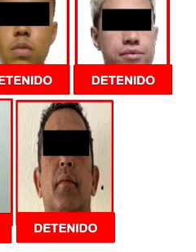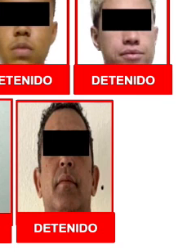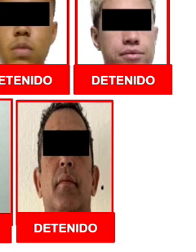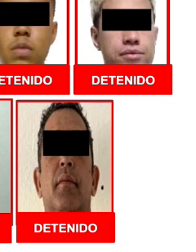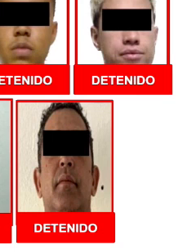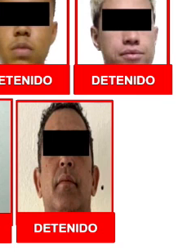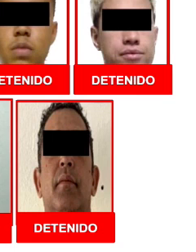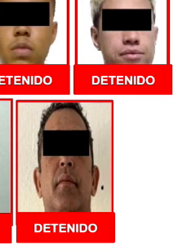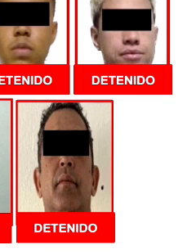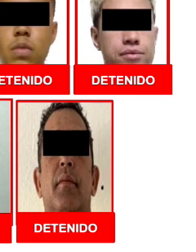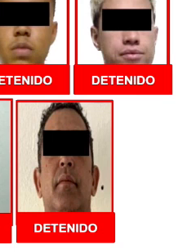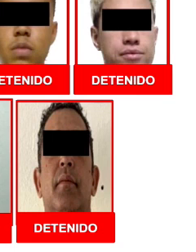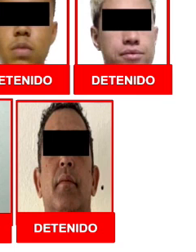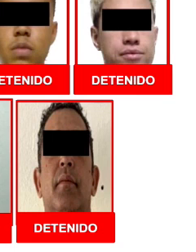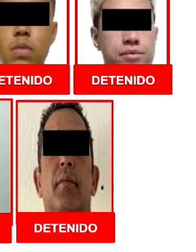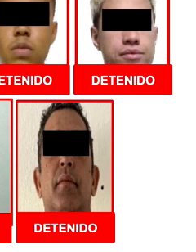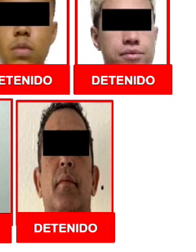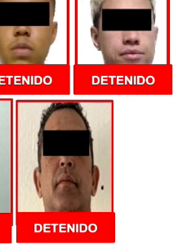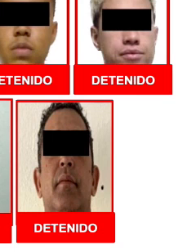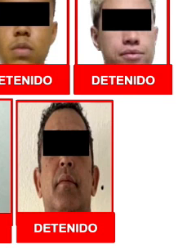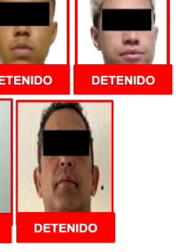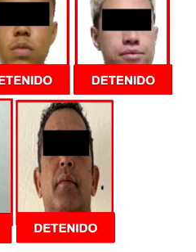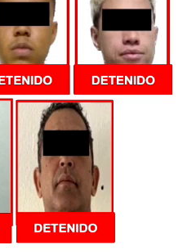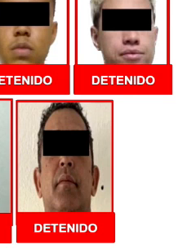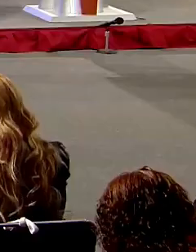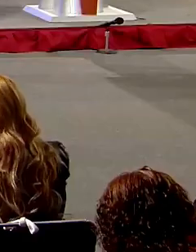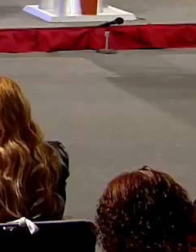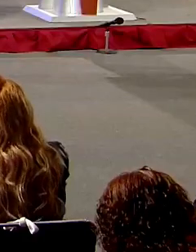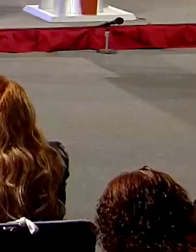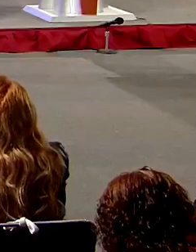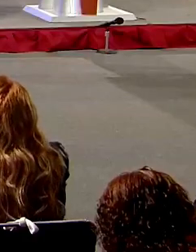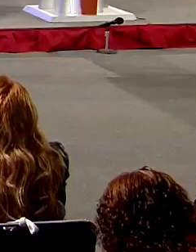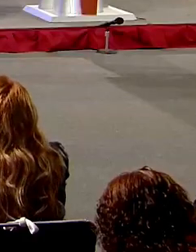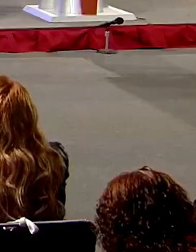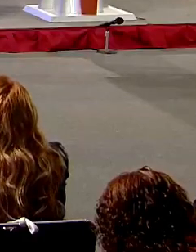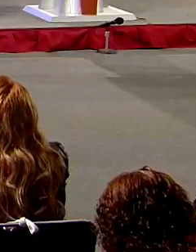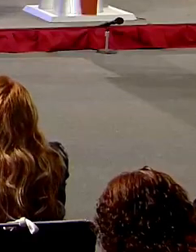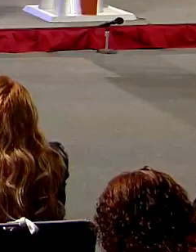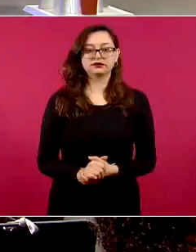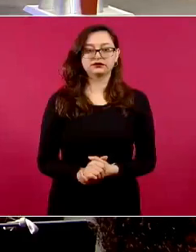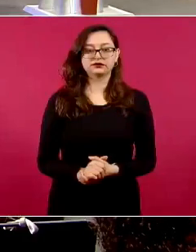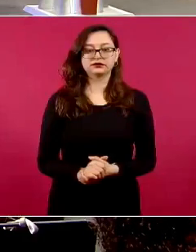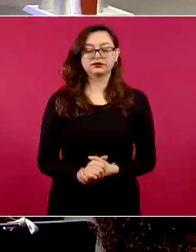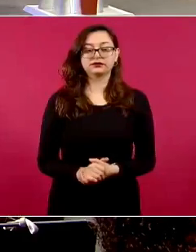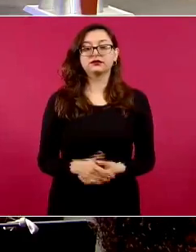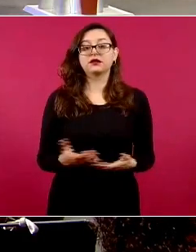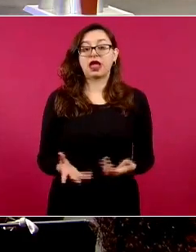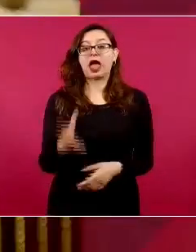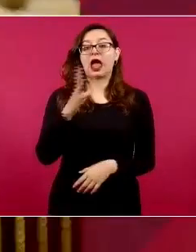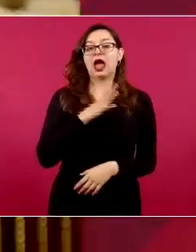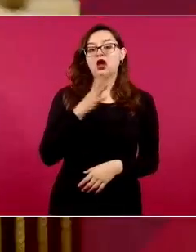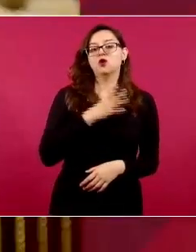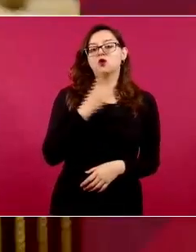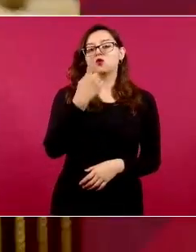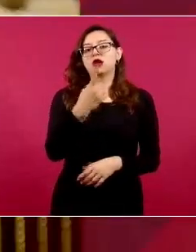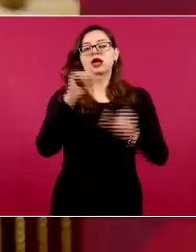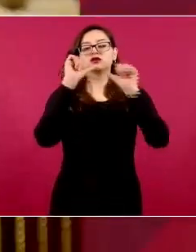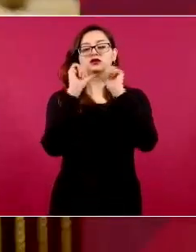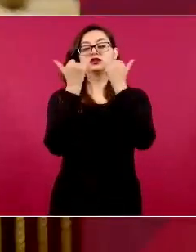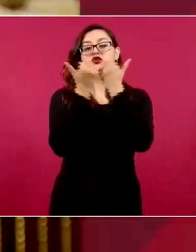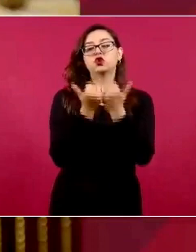este tipo de modelos de supuestos préstamos de una organización llamada Gota a Gota que opera en diferentes